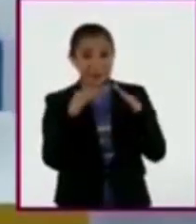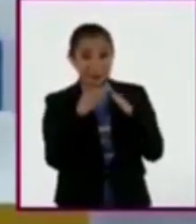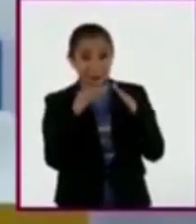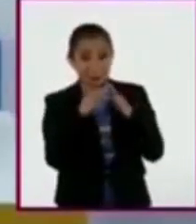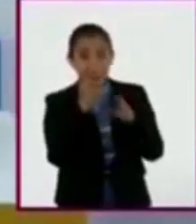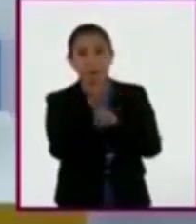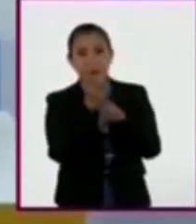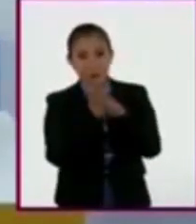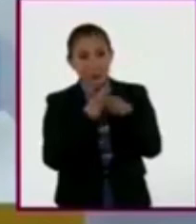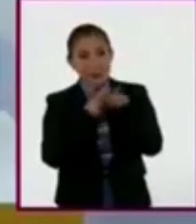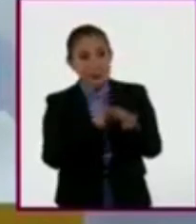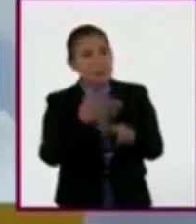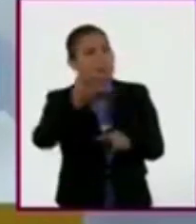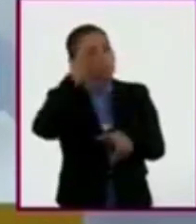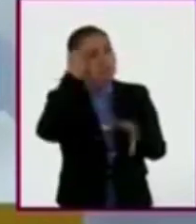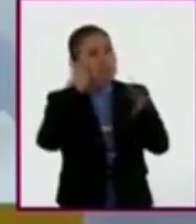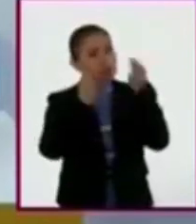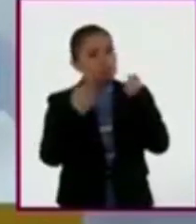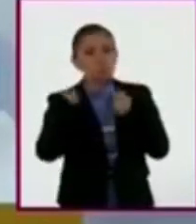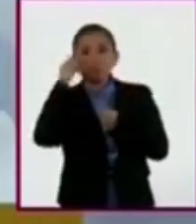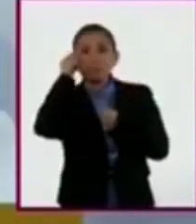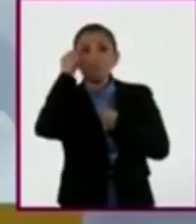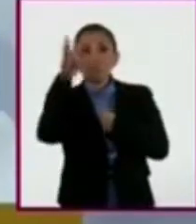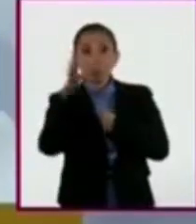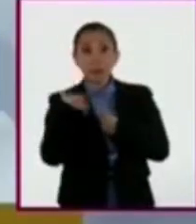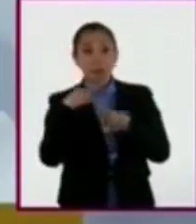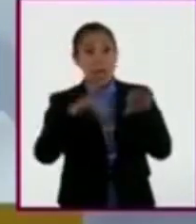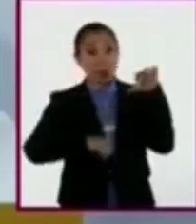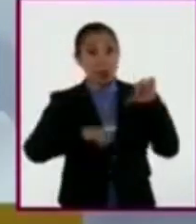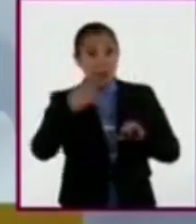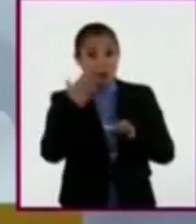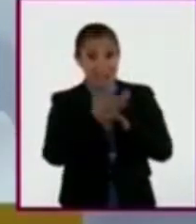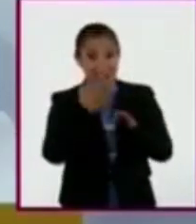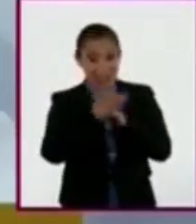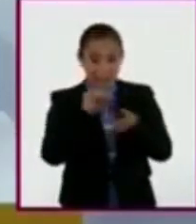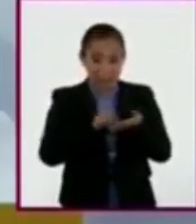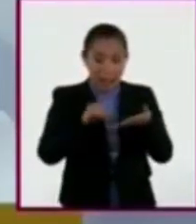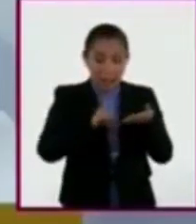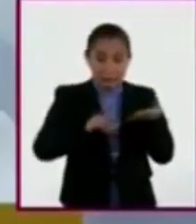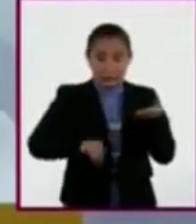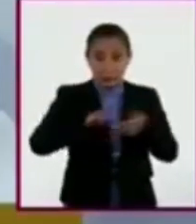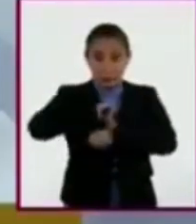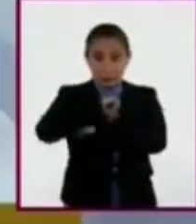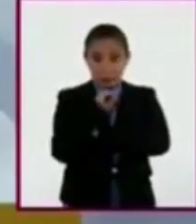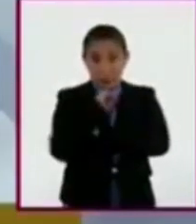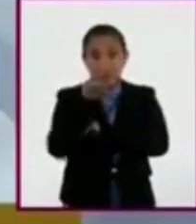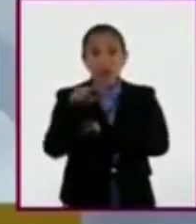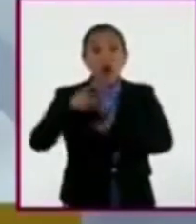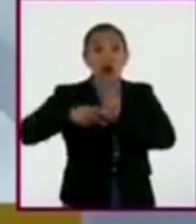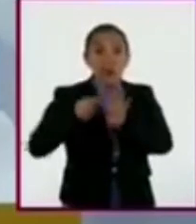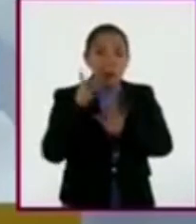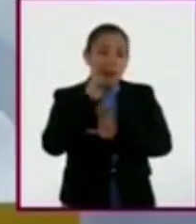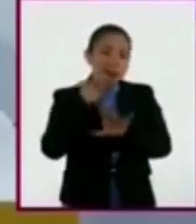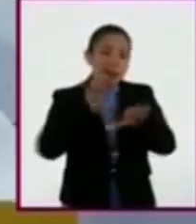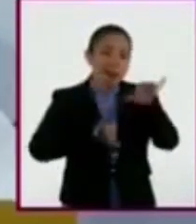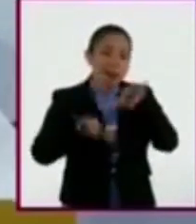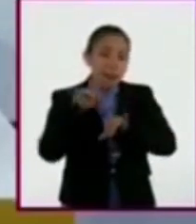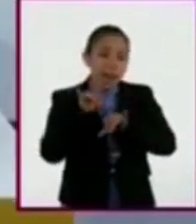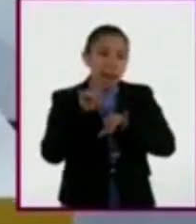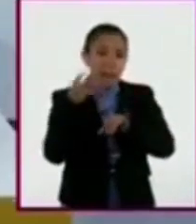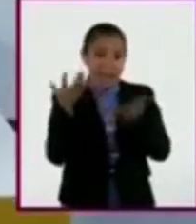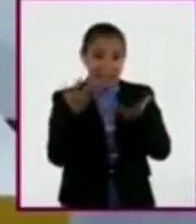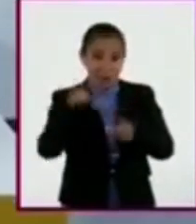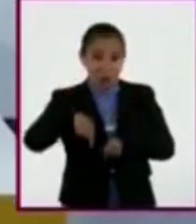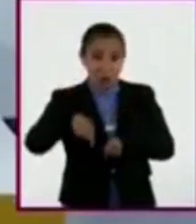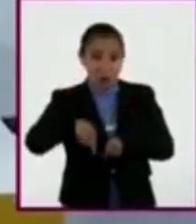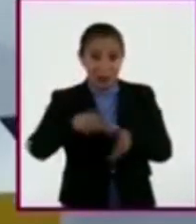los invito a seguir aprendiendo. No olviden guardar las actividades realizadas el día de hoy. Y si repiten los experimentos que hicimos